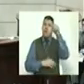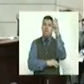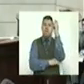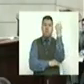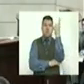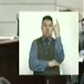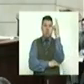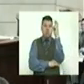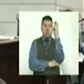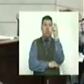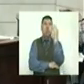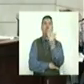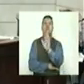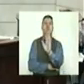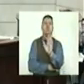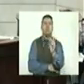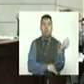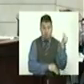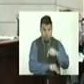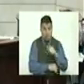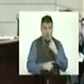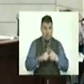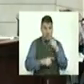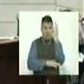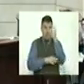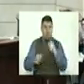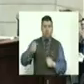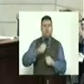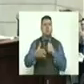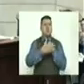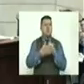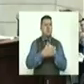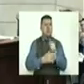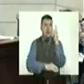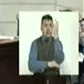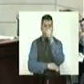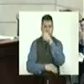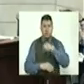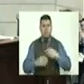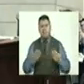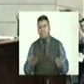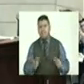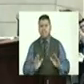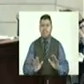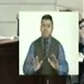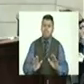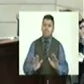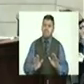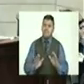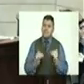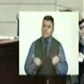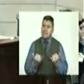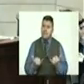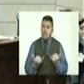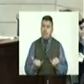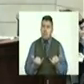general de la Nación vino al Congreso e insistió muchísimo en que se